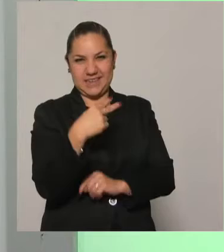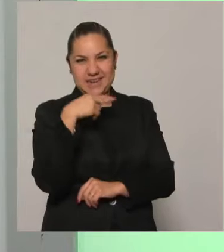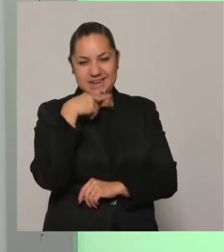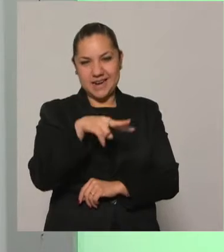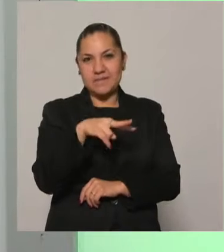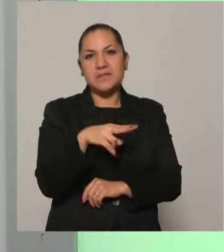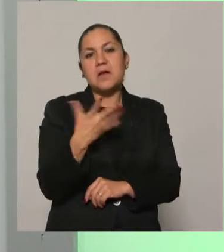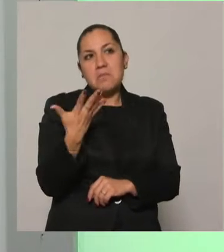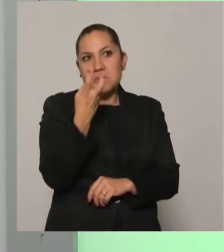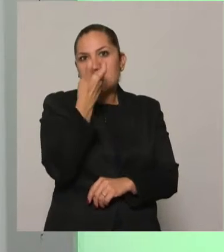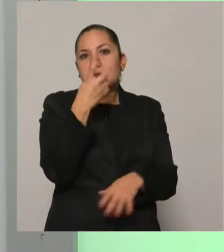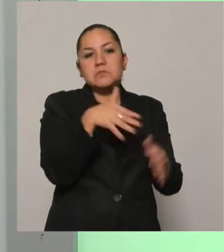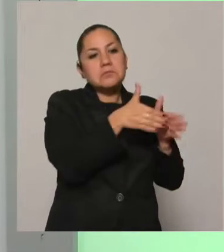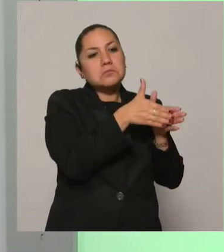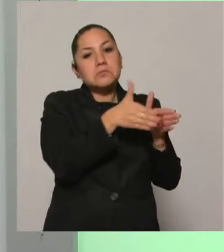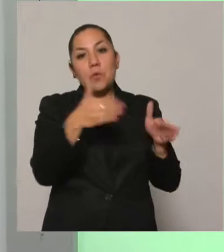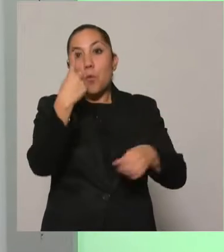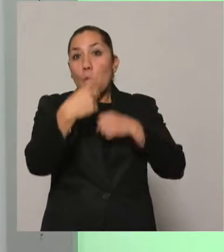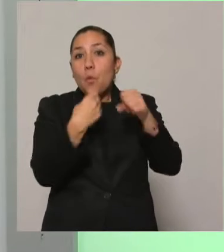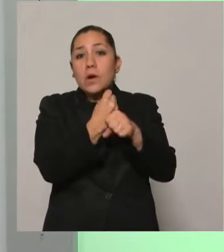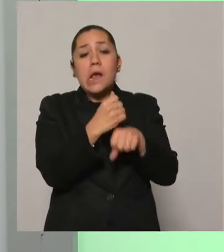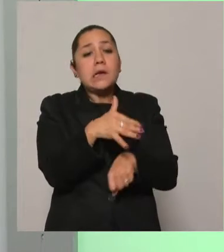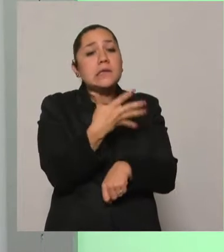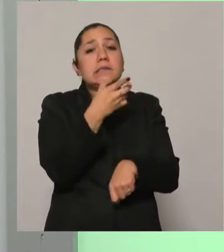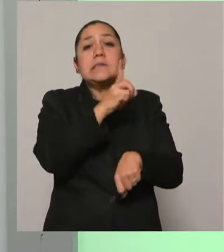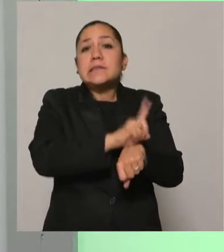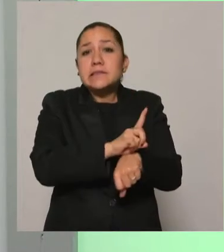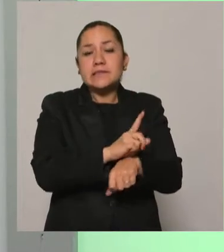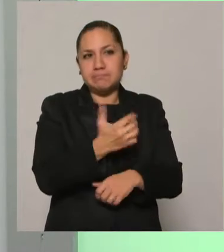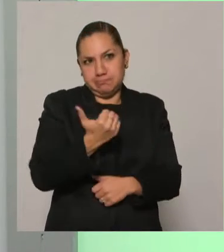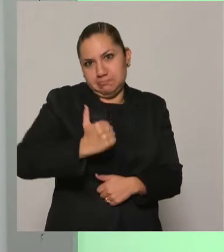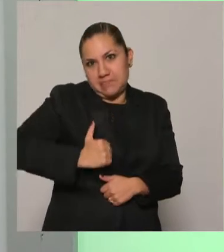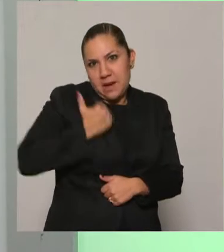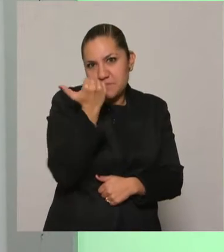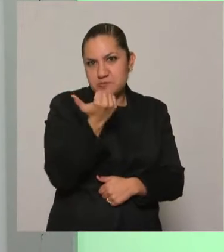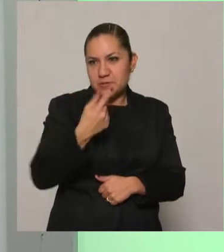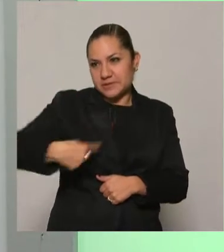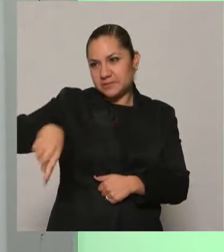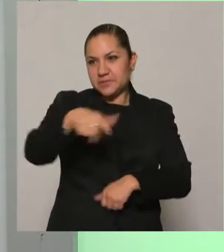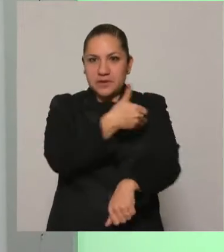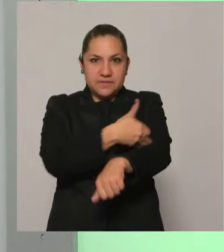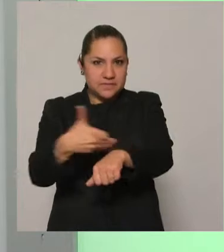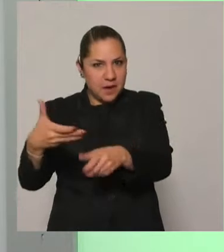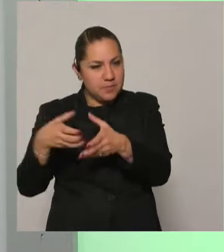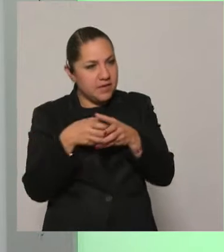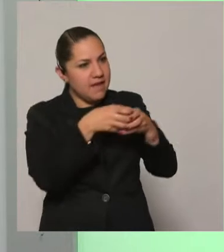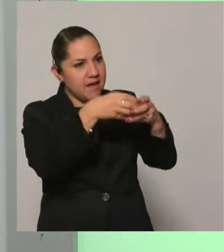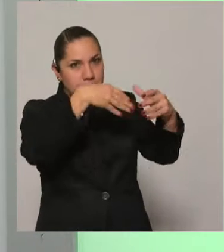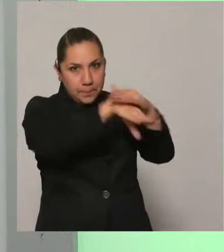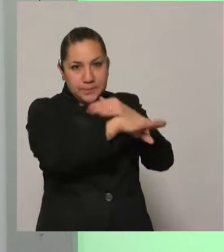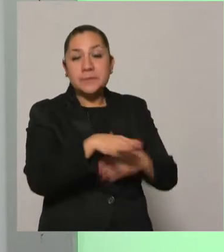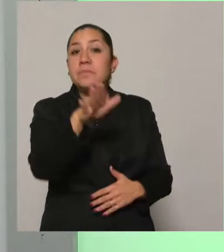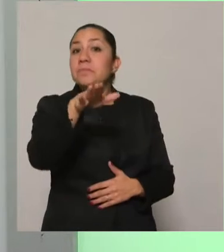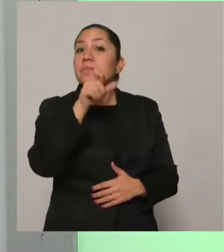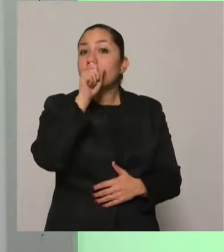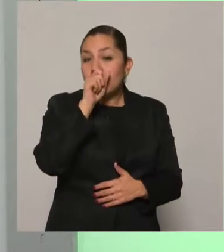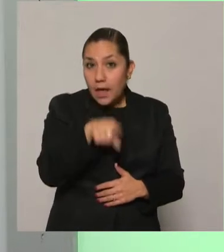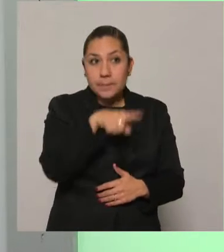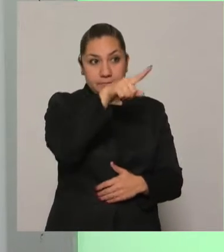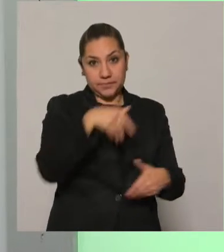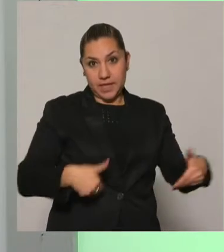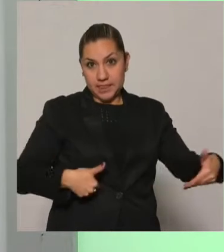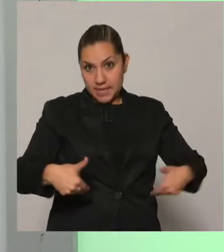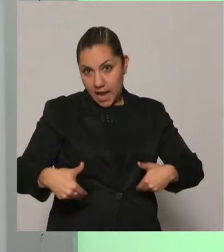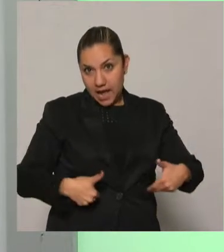que aprovechar la oportunidad, ¿no? Para compartir con la familia. Además el teatro encierra esa parte interesante, que es lo que lo